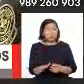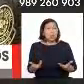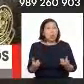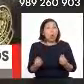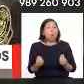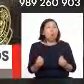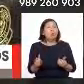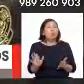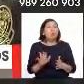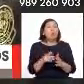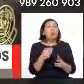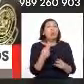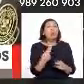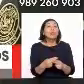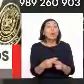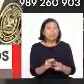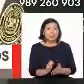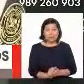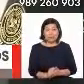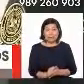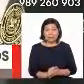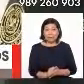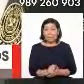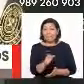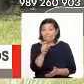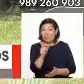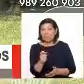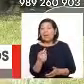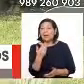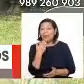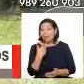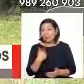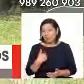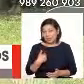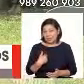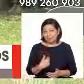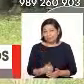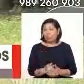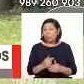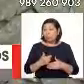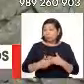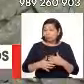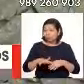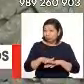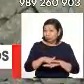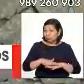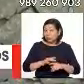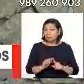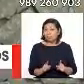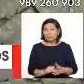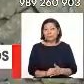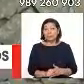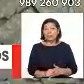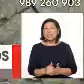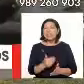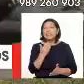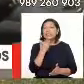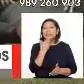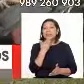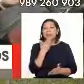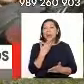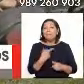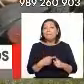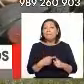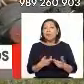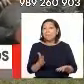con plenamente identificados los objetos que las portan. La policía continúa con las investigaciones para determinar en qué